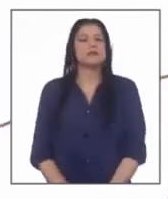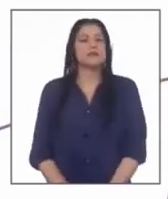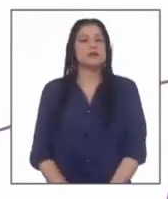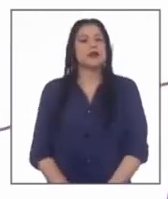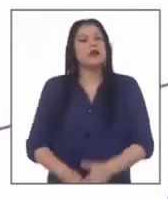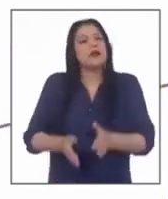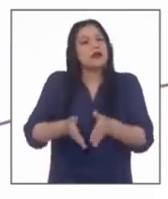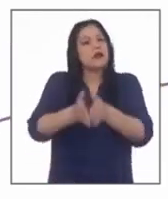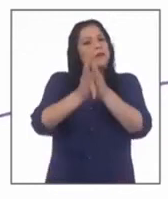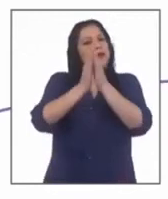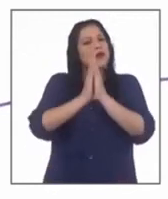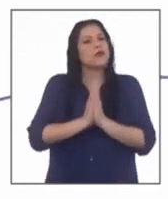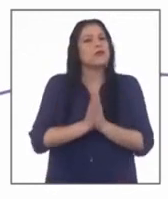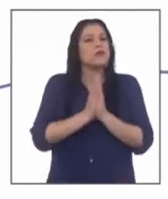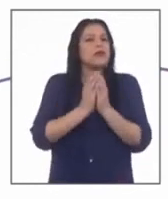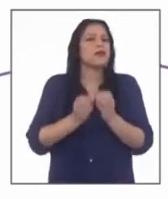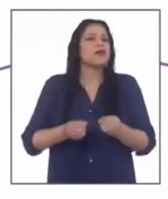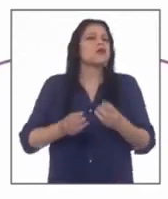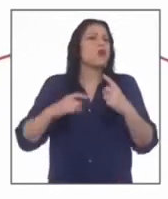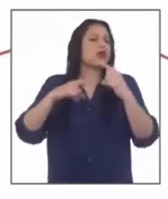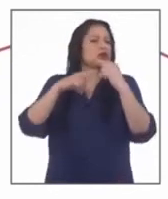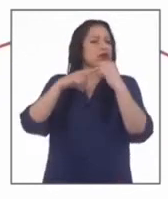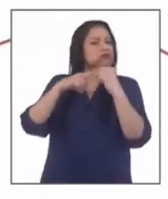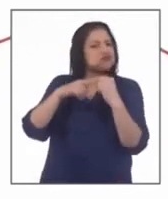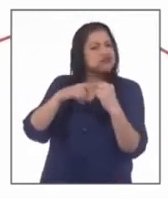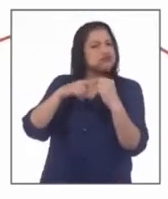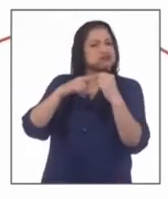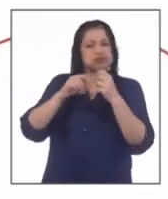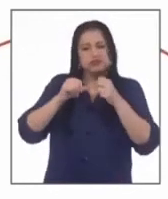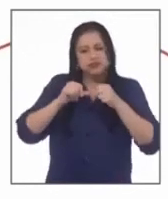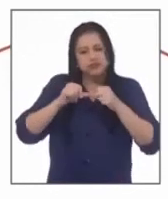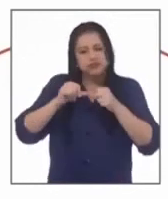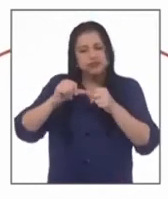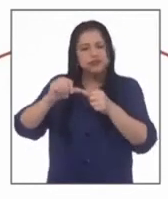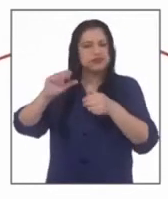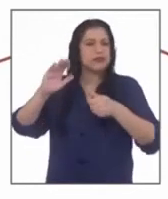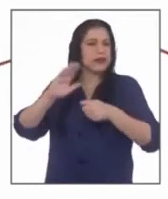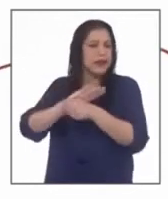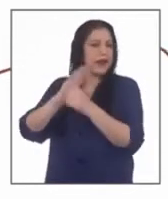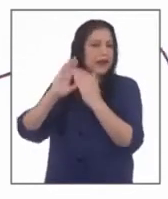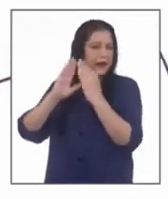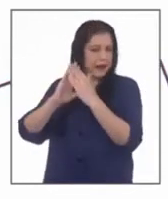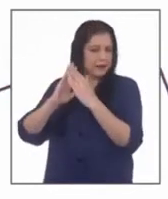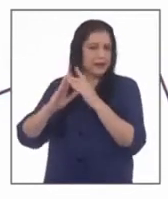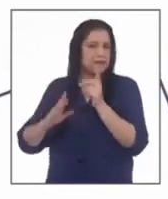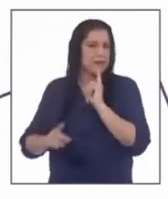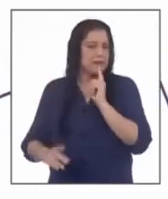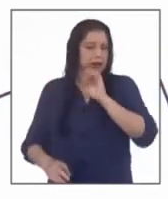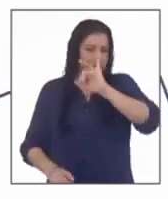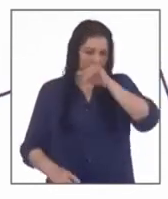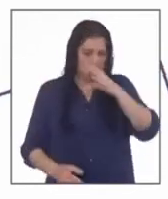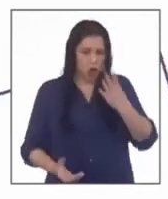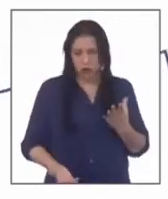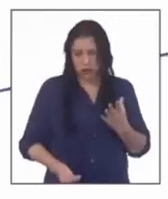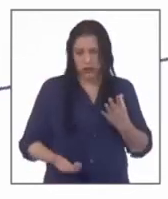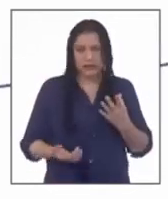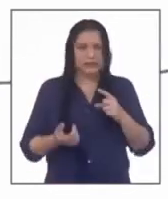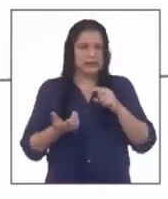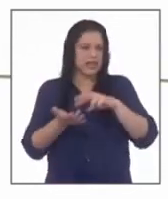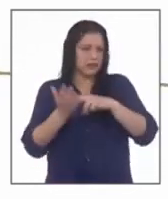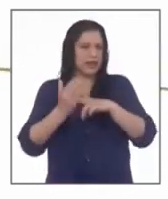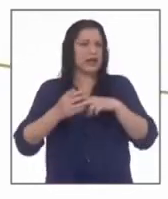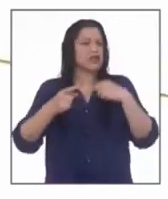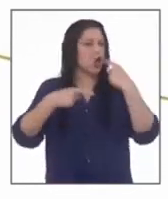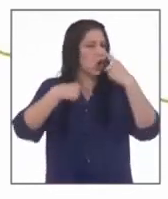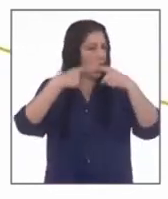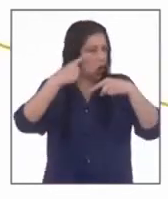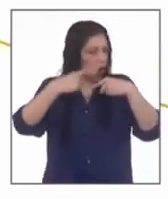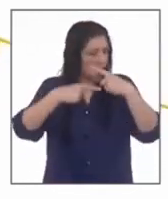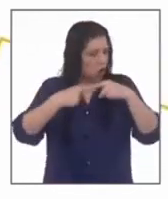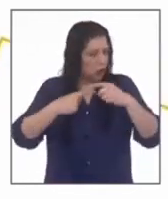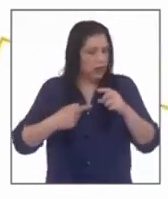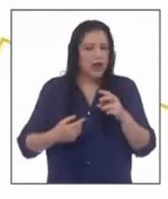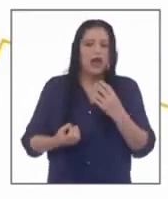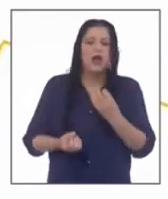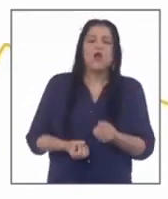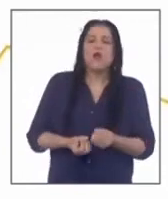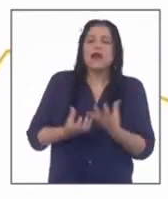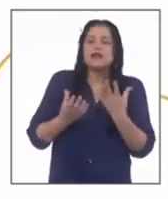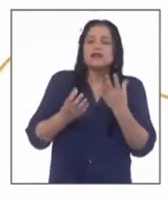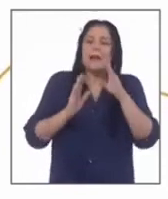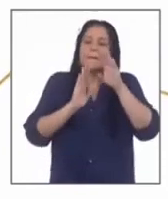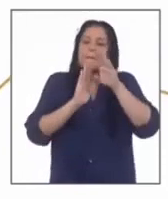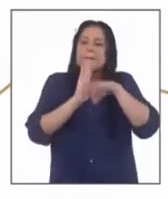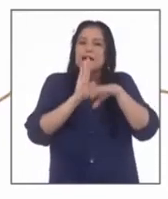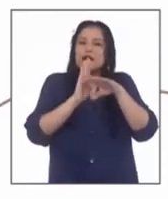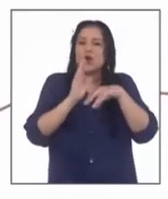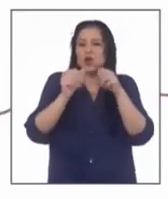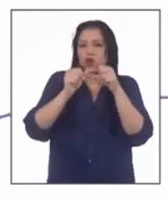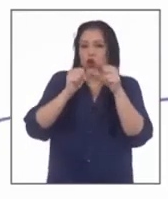Como nos piden los valores de saturación durante la permanencia del papá de Jorge en casa, es decir, todos los días, identificamos el mínimo valor